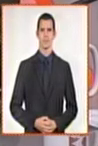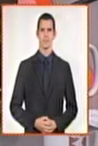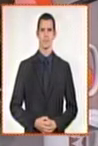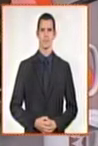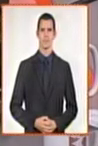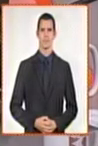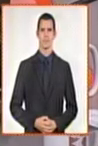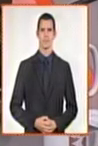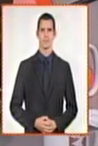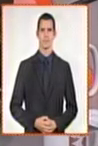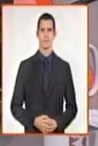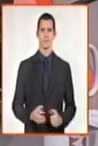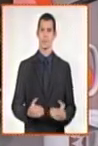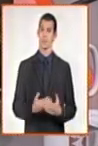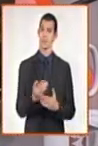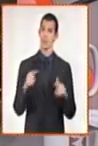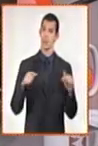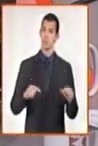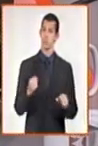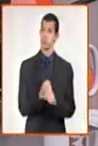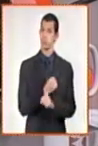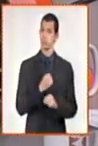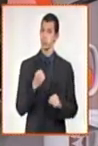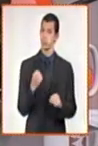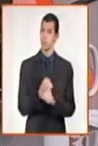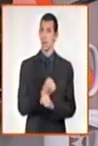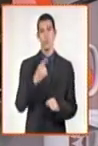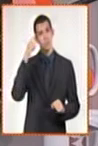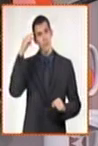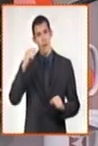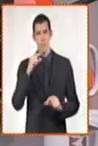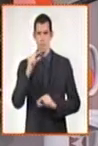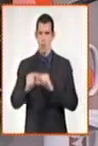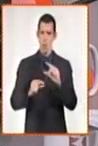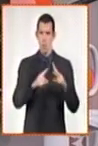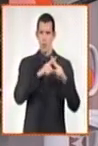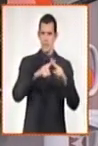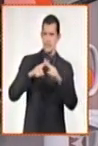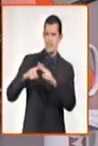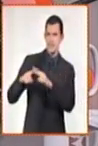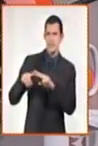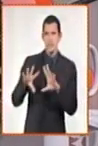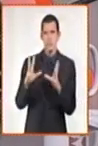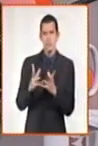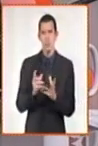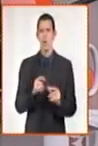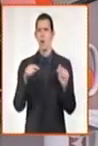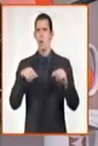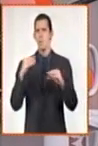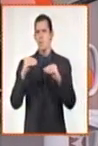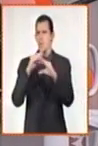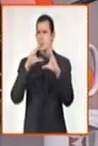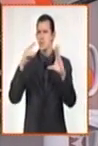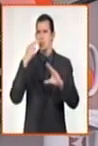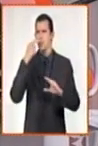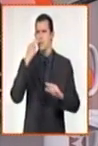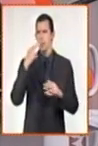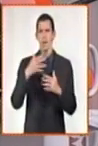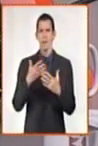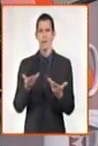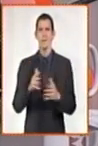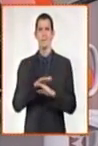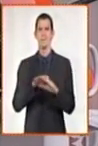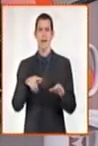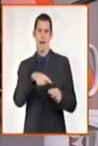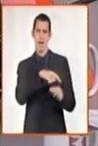Hoy ha sido una jornada intensa, como decíamos, en el trabajo de la recuperación y bien temprano esta mañana,